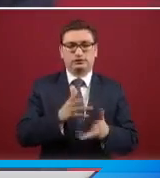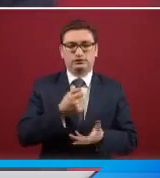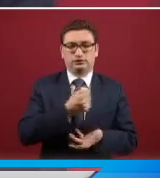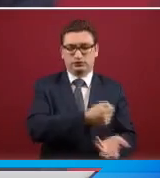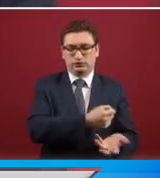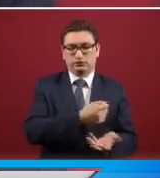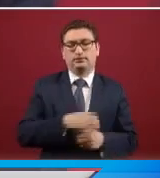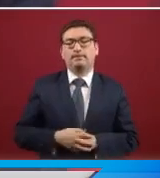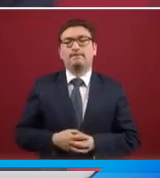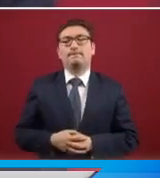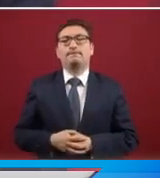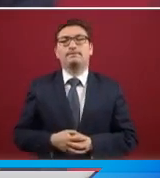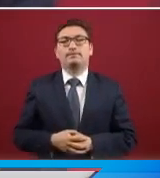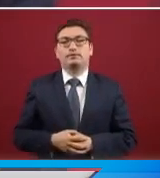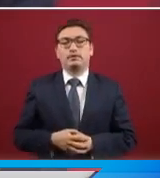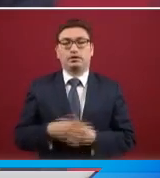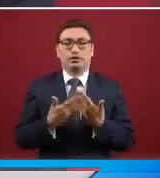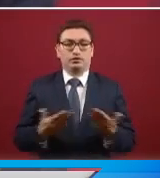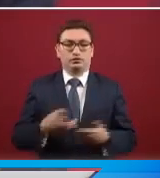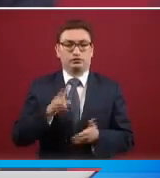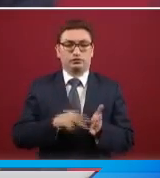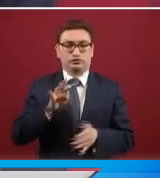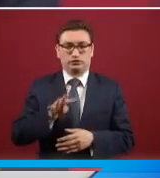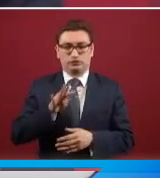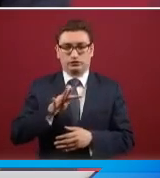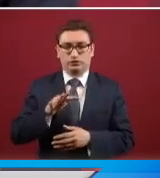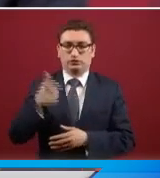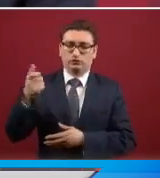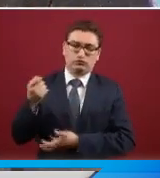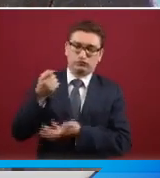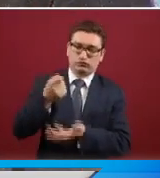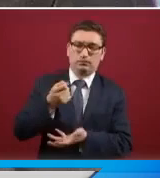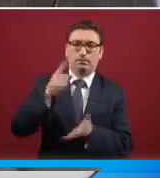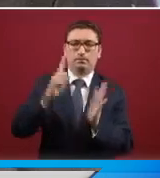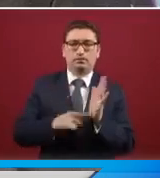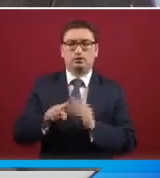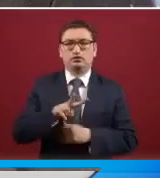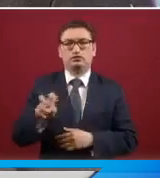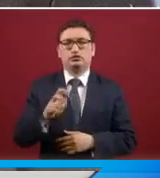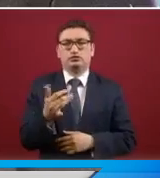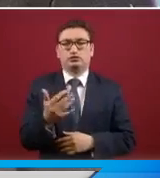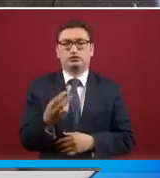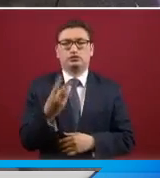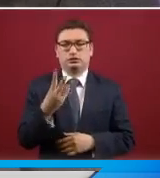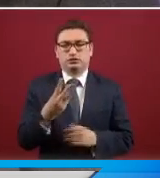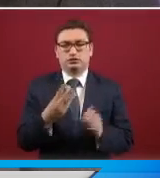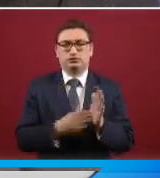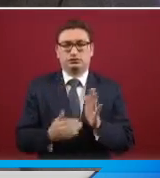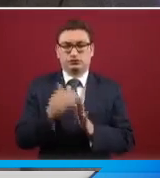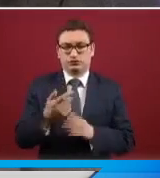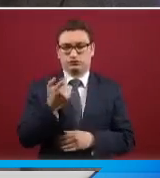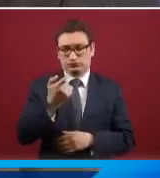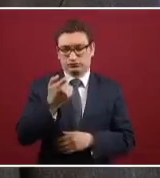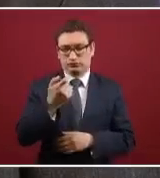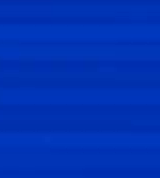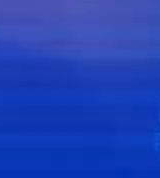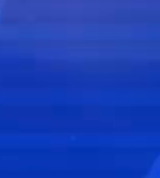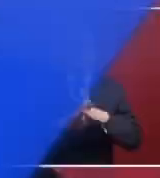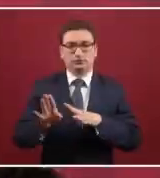80 kilómetros. A junio de 2019 es de 26.9 kilómetros que se entregarán de manera gradual durante el mes de